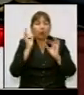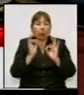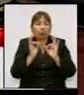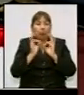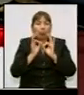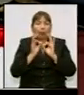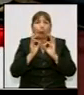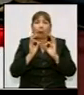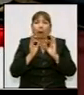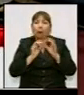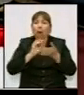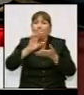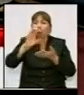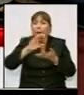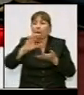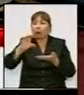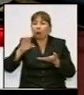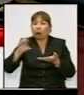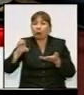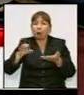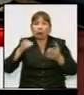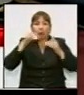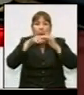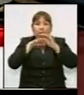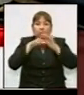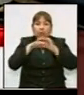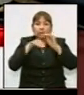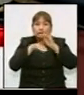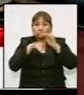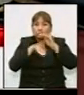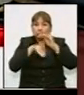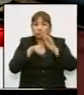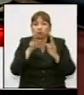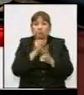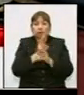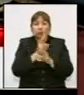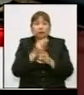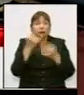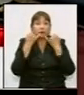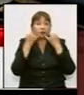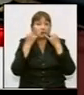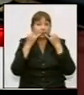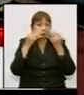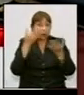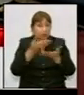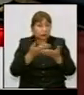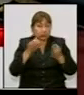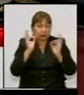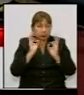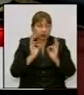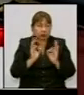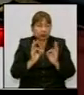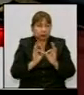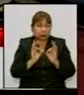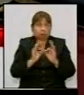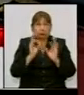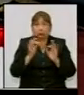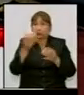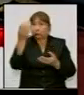procesamiento, distribución y almacenamiento de nuestra información para lograr una superioridad de información y una correcta toma de